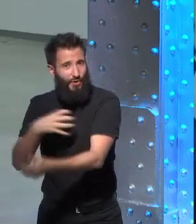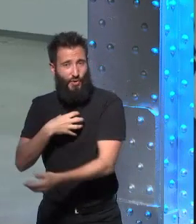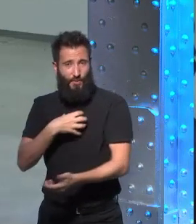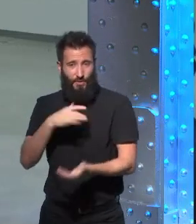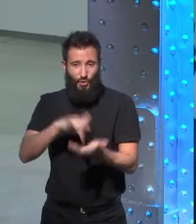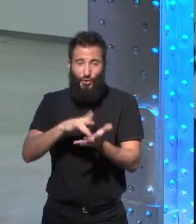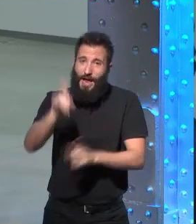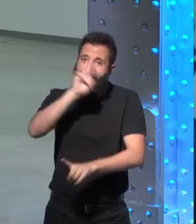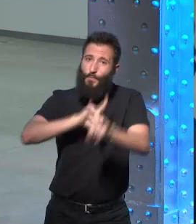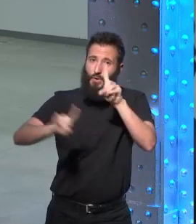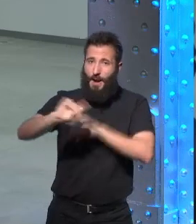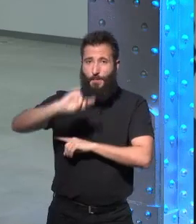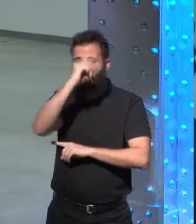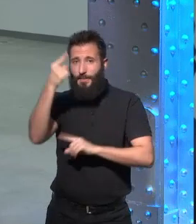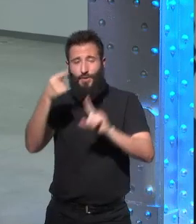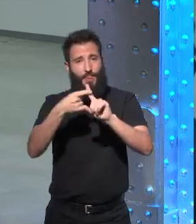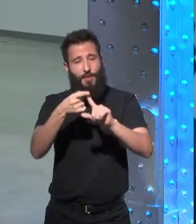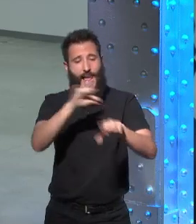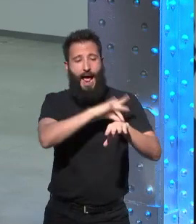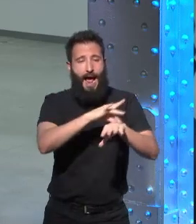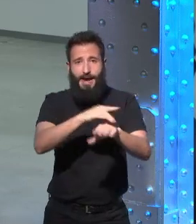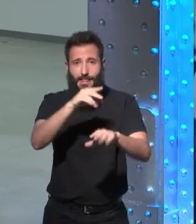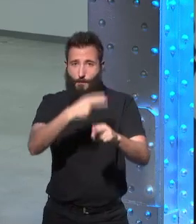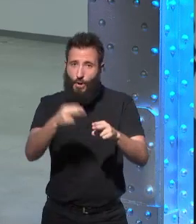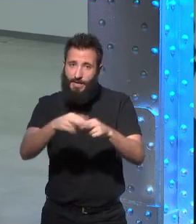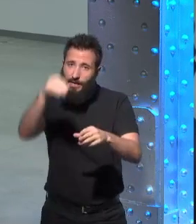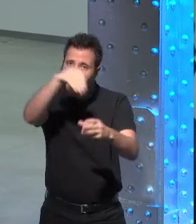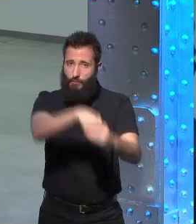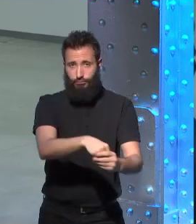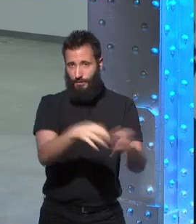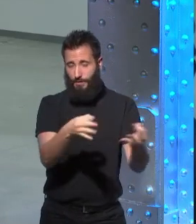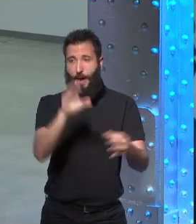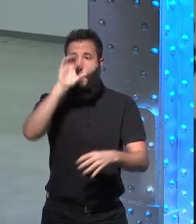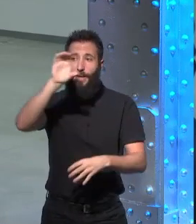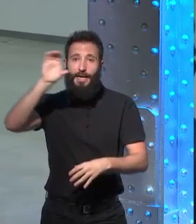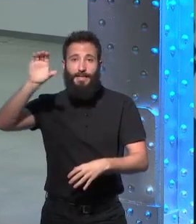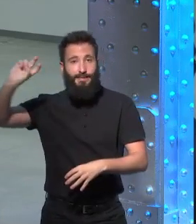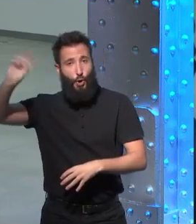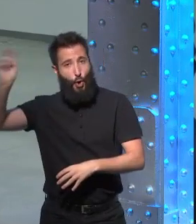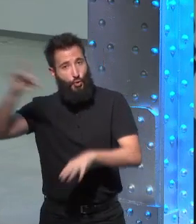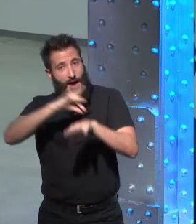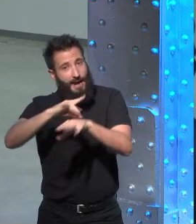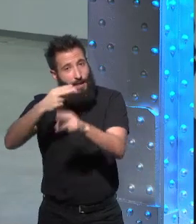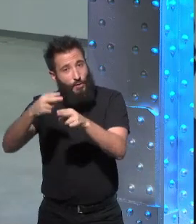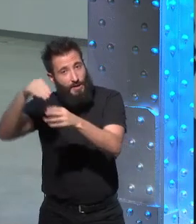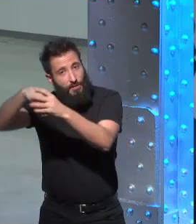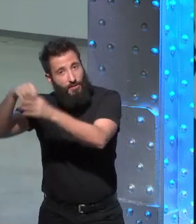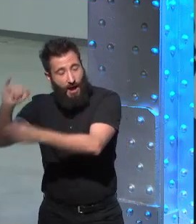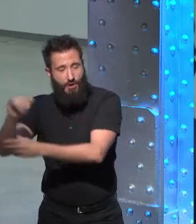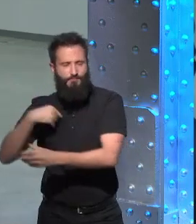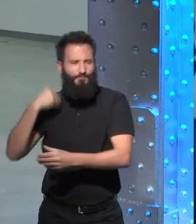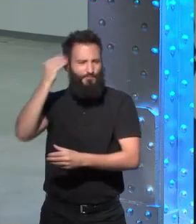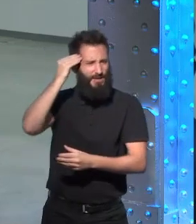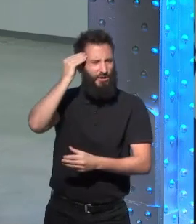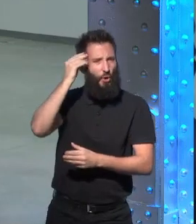que esté en la agenda política. ¿En otros países está en la agenda política? Yo creo que algo más que aquí, algo más estaba en la